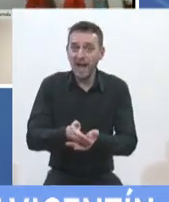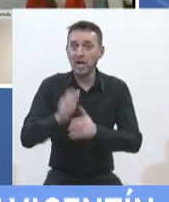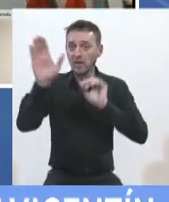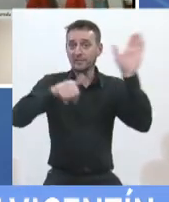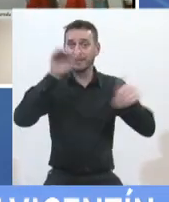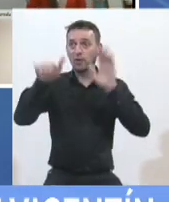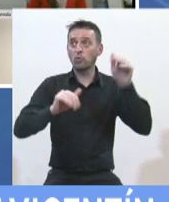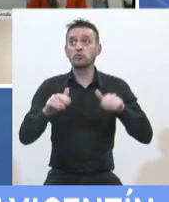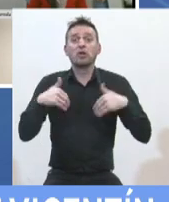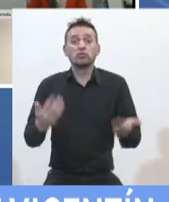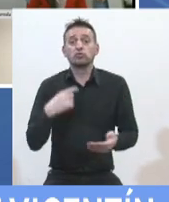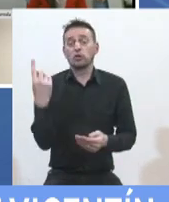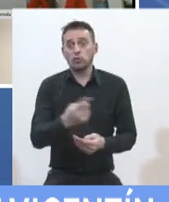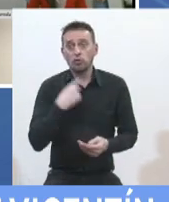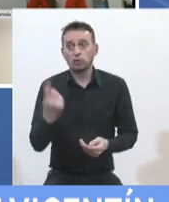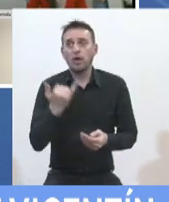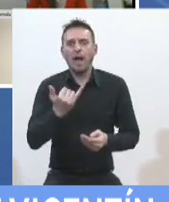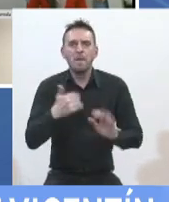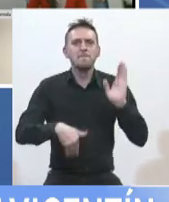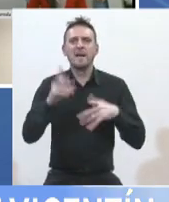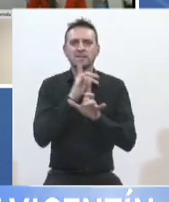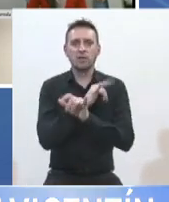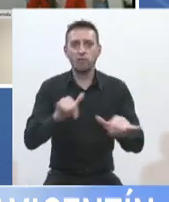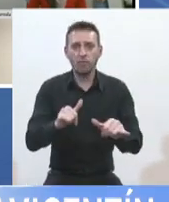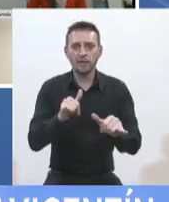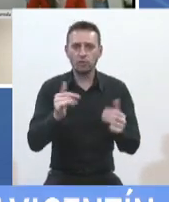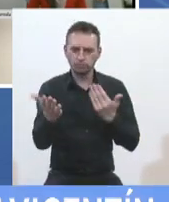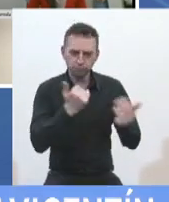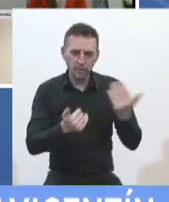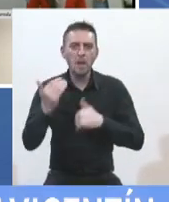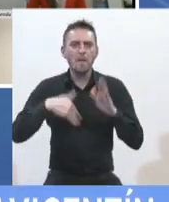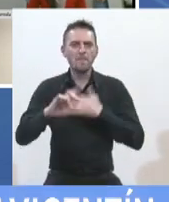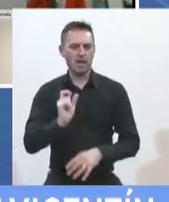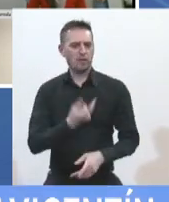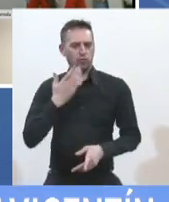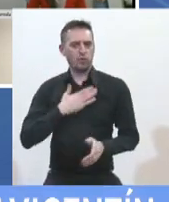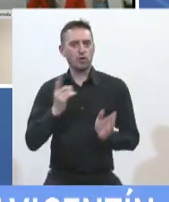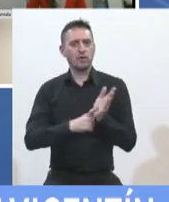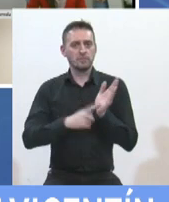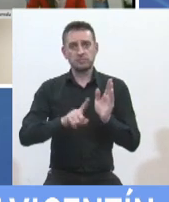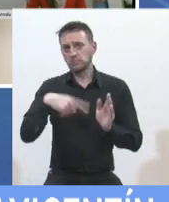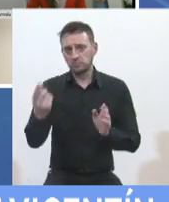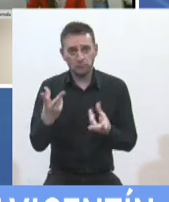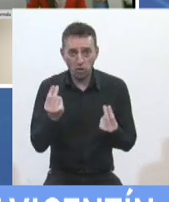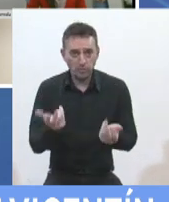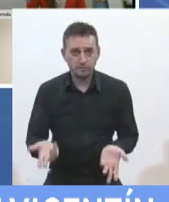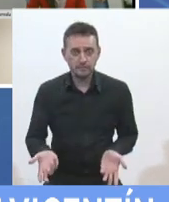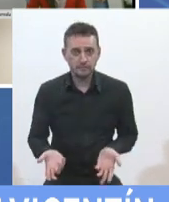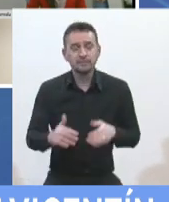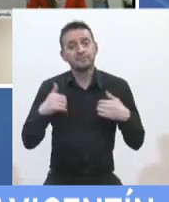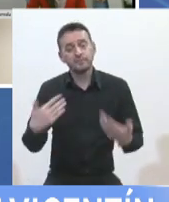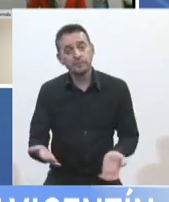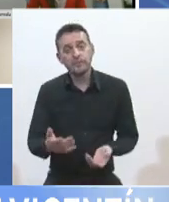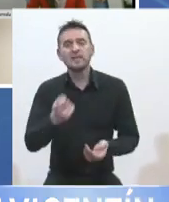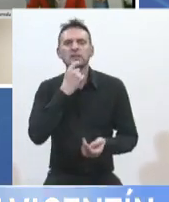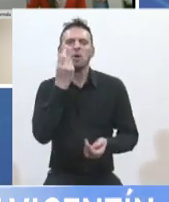concurso entonces nosotros vamos a tener más acceso a información más potestades que todos esos estamentos no entonces